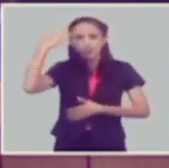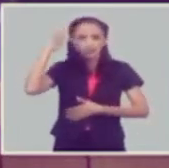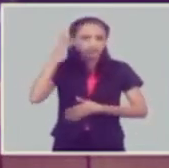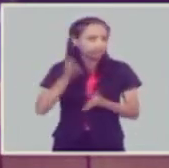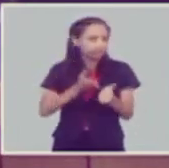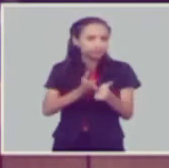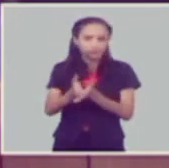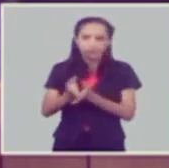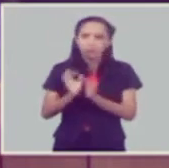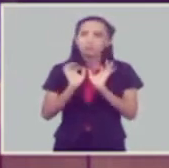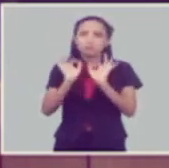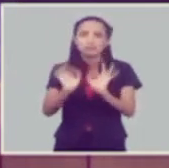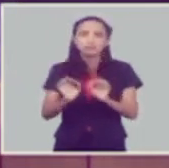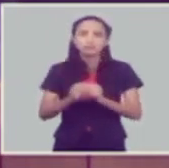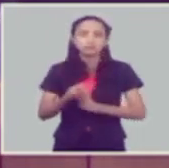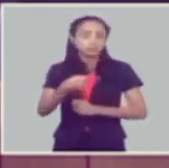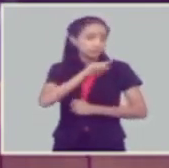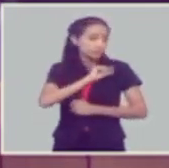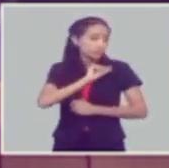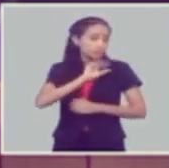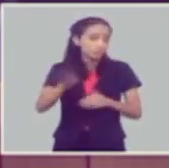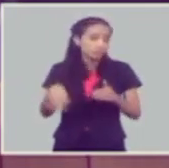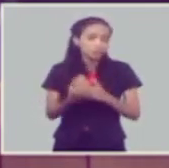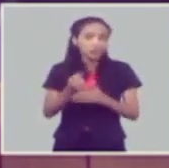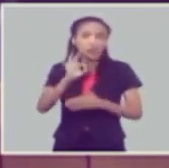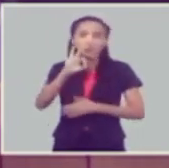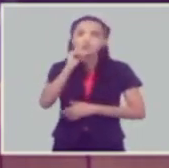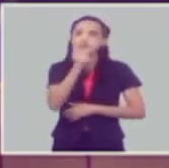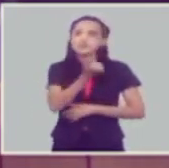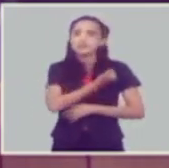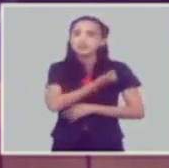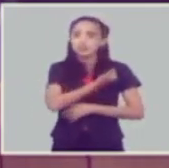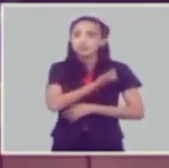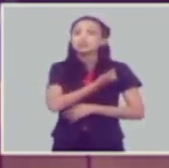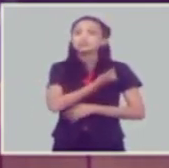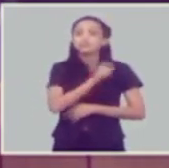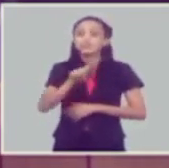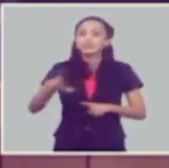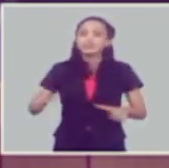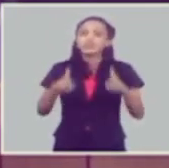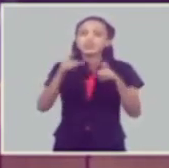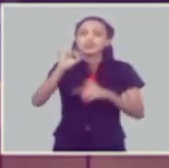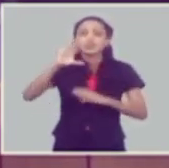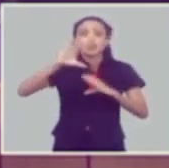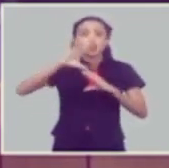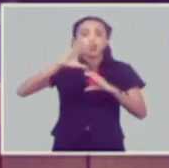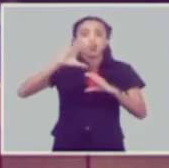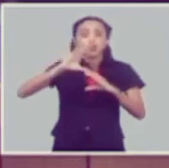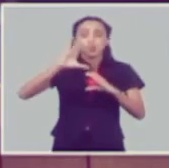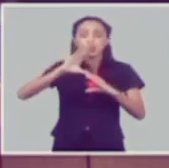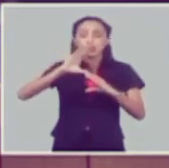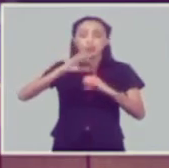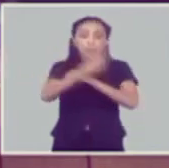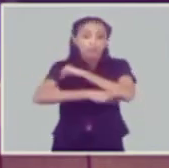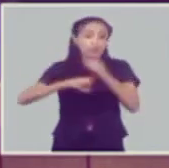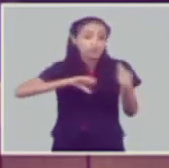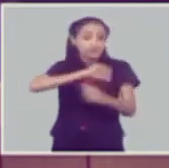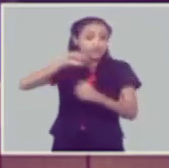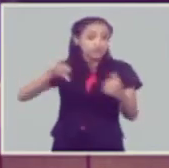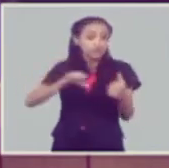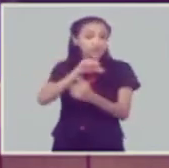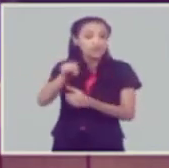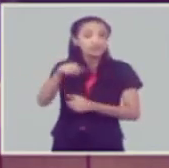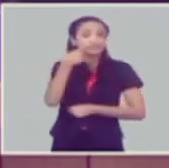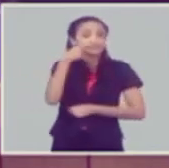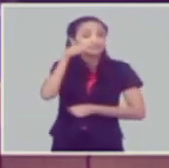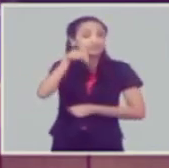irrevocable. Hace pocos días, el 8 de diciembre, celebramos la 6ª cumbre CARICOM-Cuba, que confirmó la